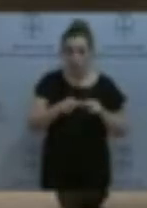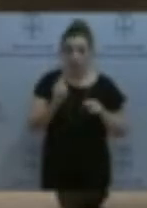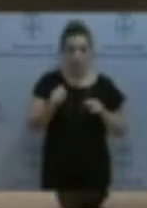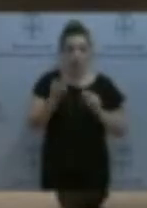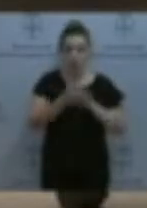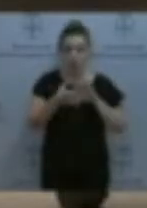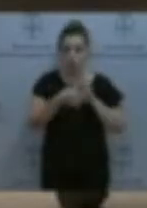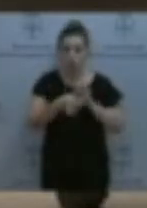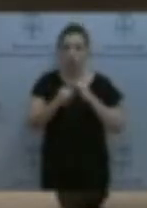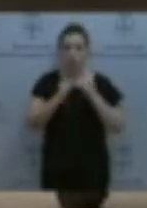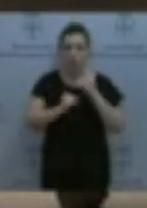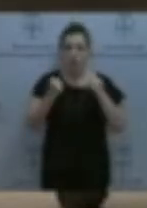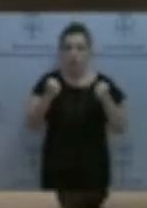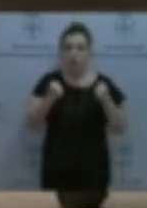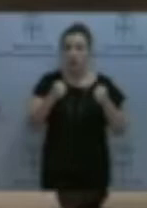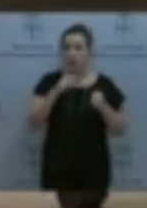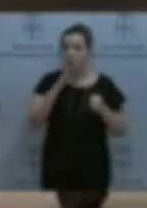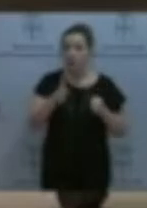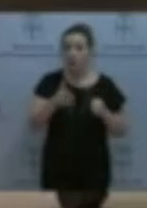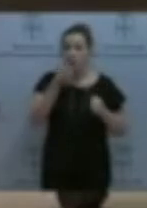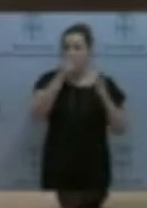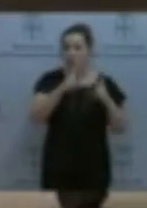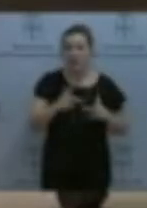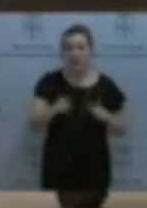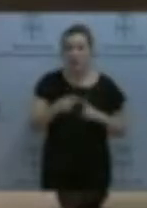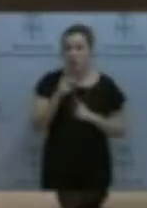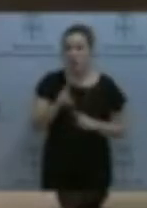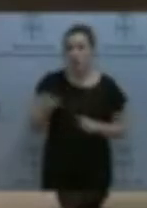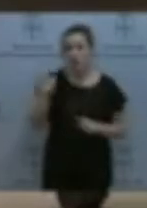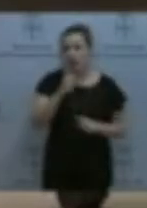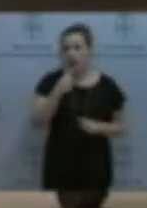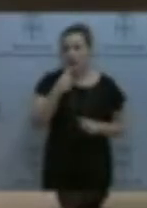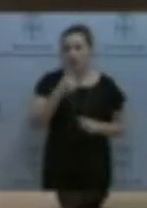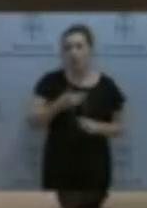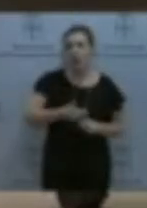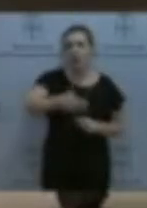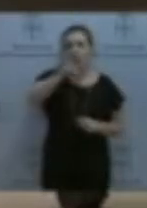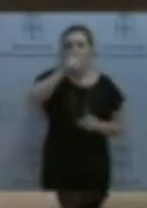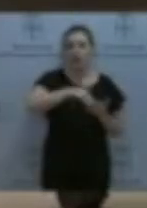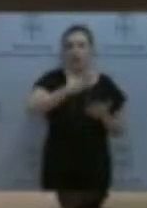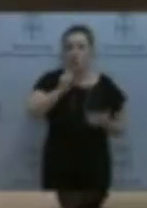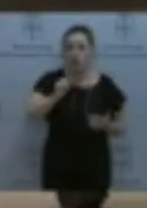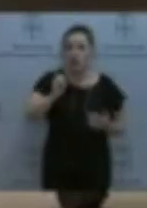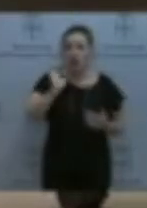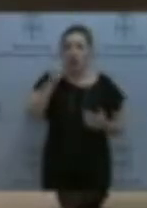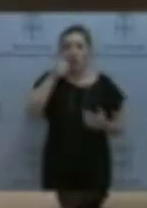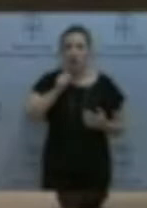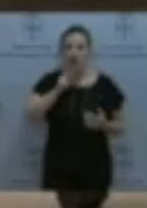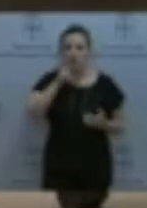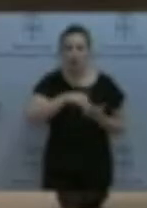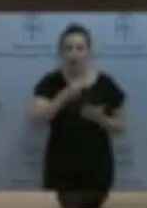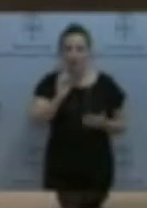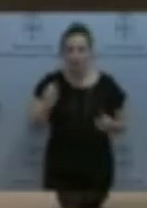ya sean las de la Unión Europea, fijando horizontes como el de 2050, ya sea Pedro Sánchez en 2030, sirve de bien poco porque esa no es la concreción que se